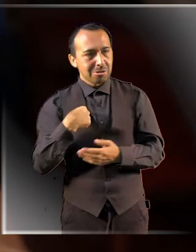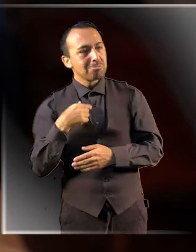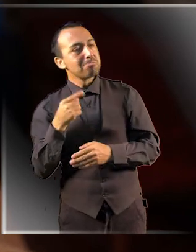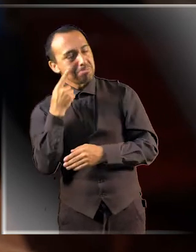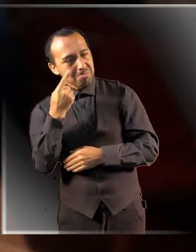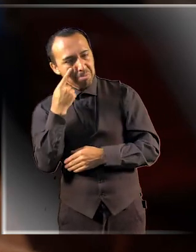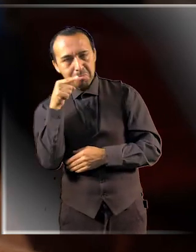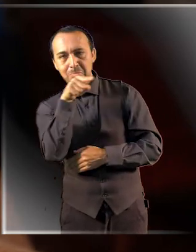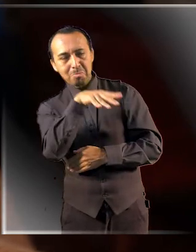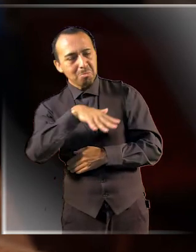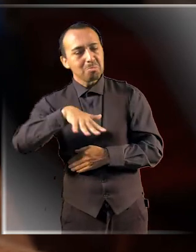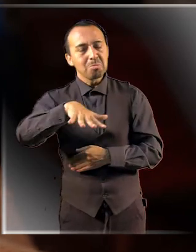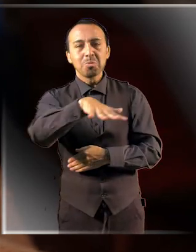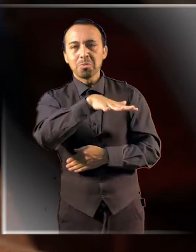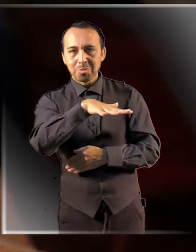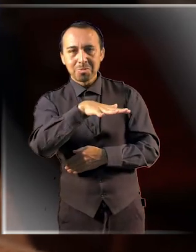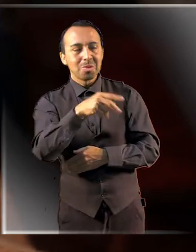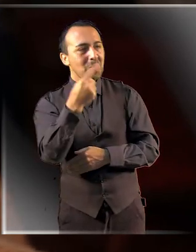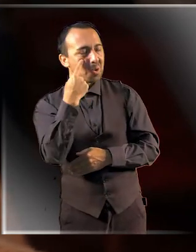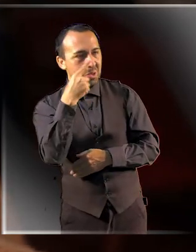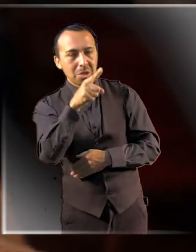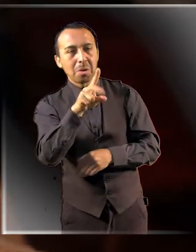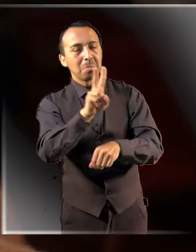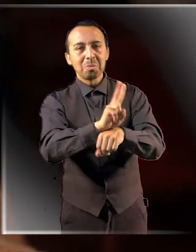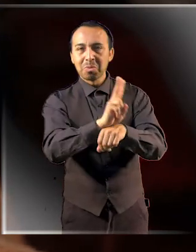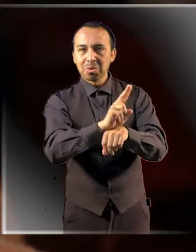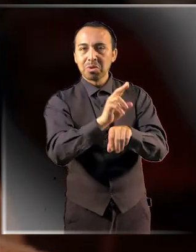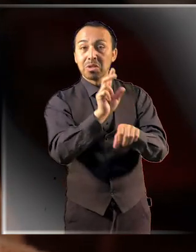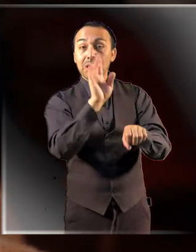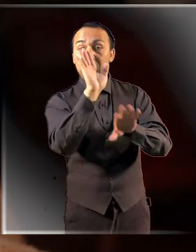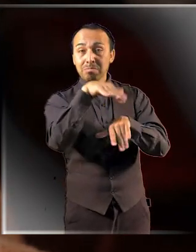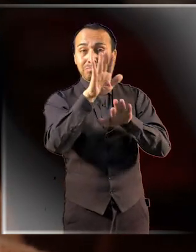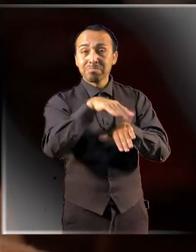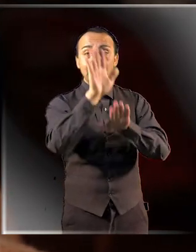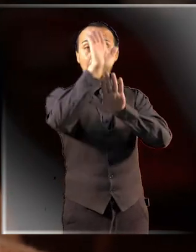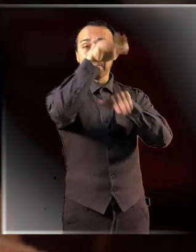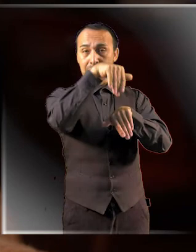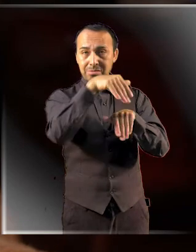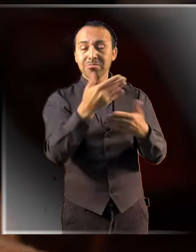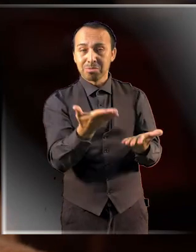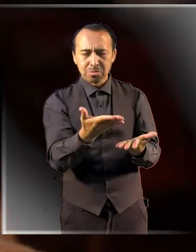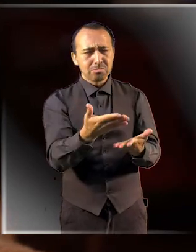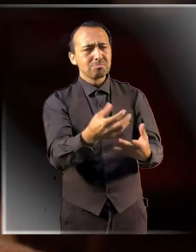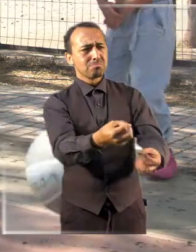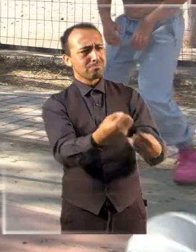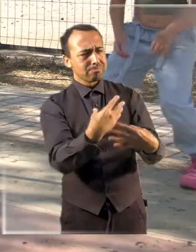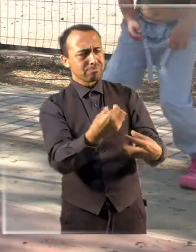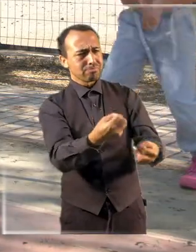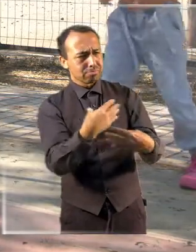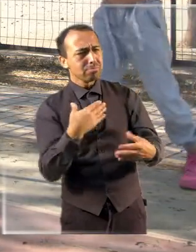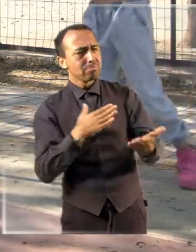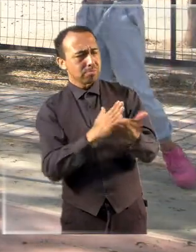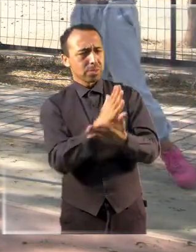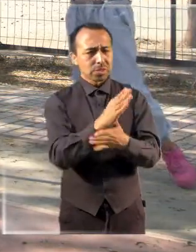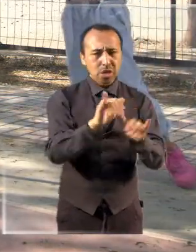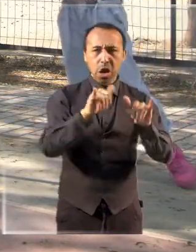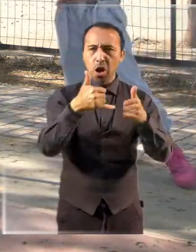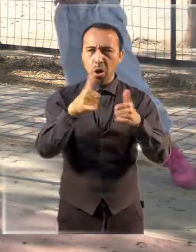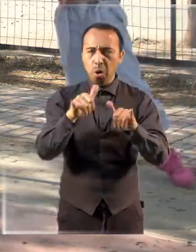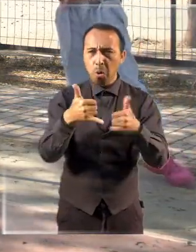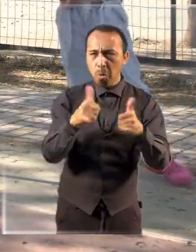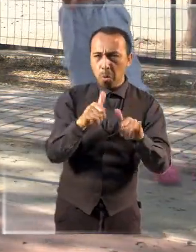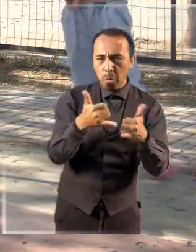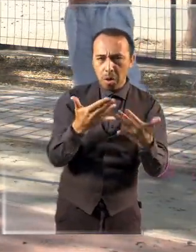ahí empecé a conocer a mi profesor de básquetbol. Y ahí empecé